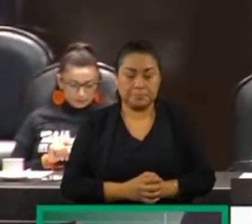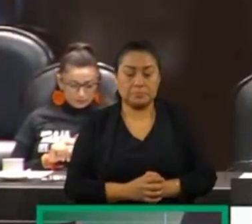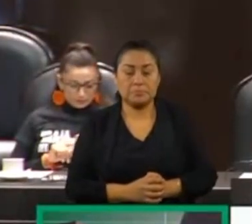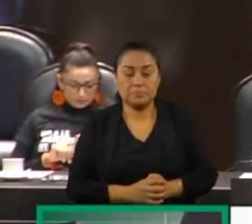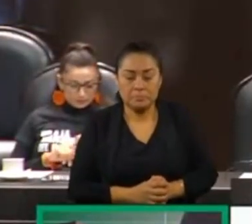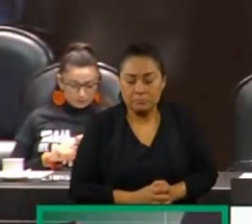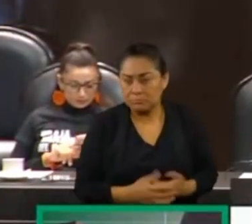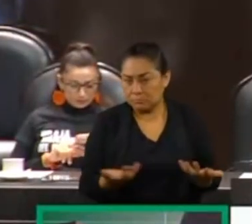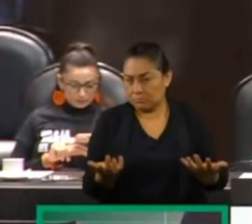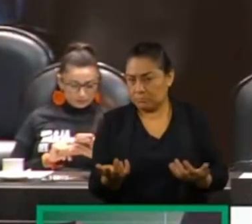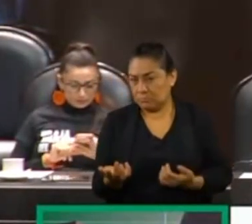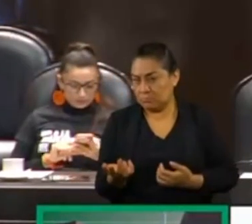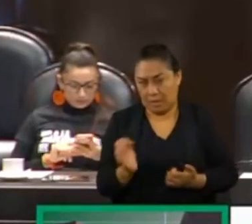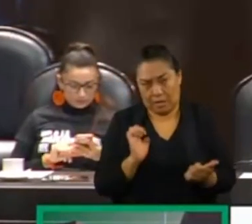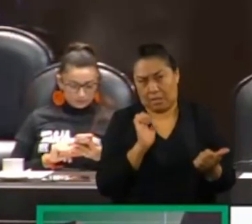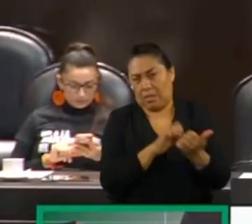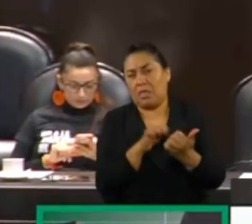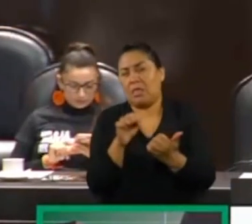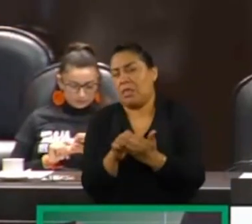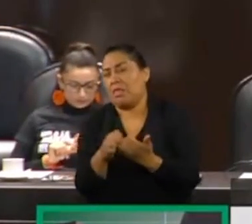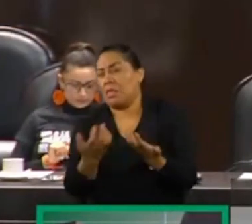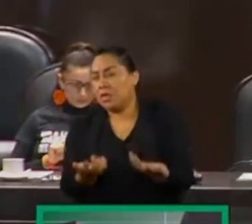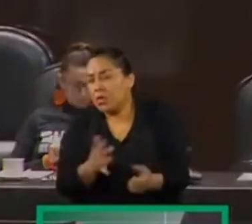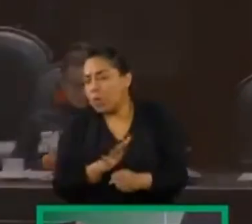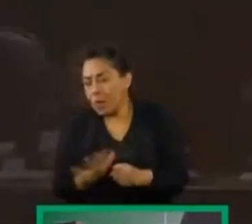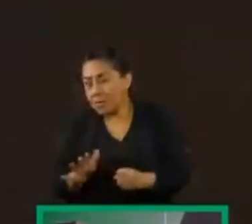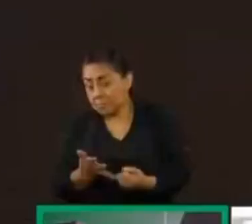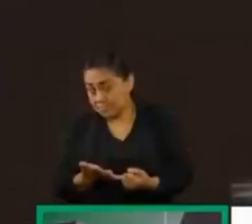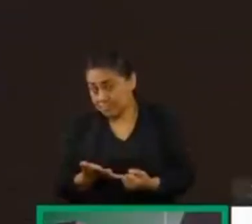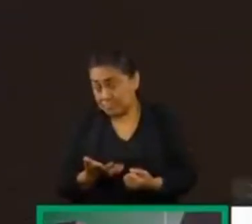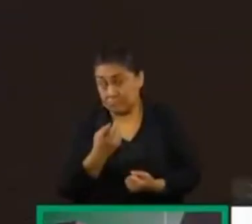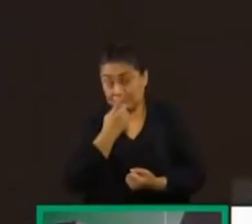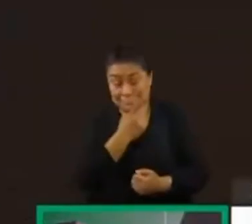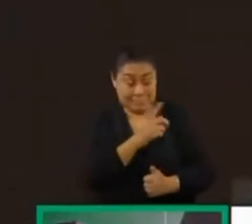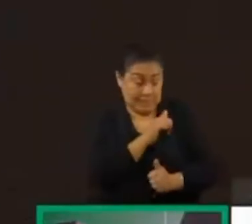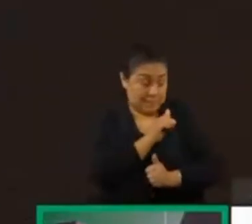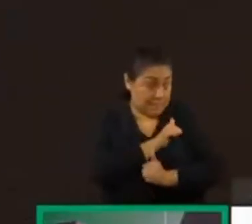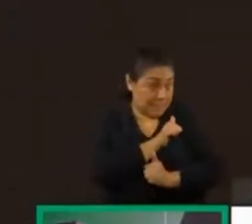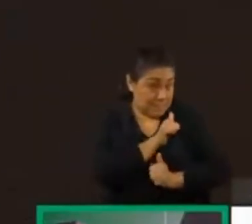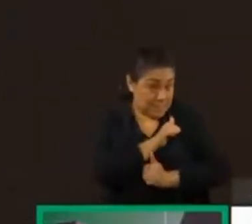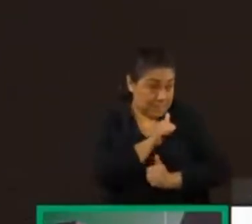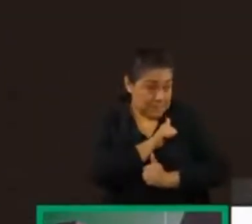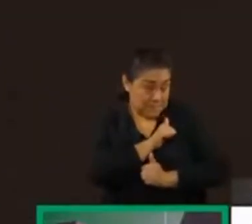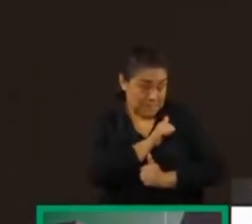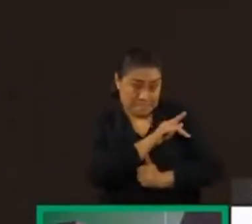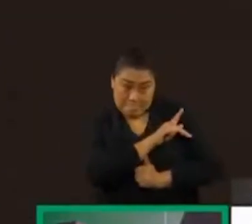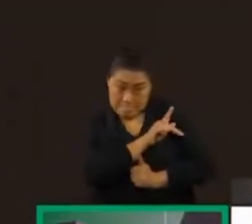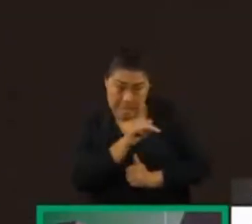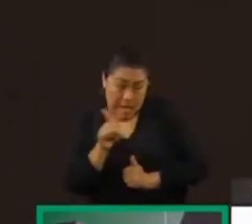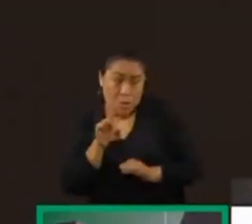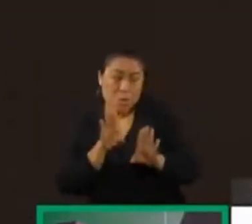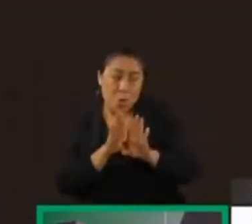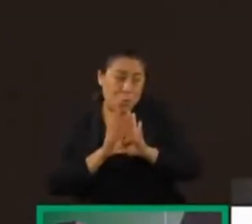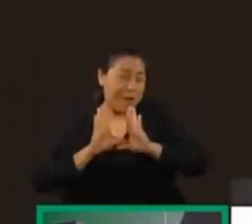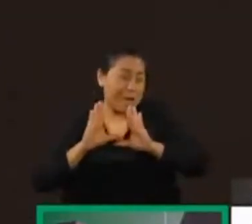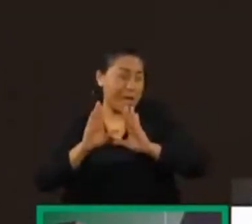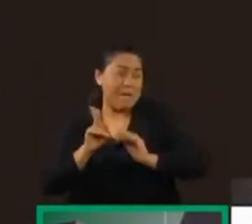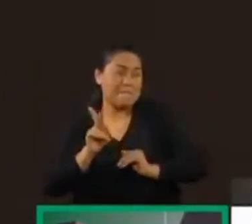¿A quién quieren engañar? Aunque la formación de los militares sea en macramé,